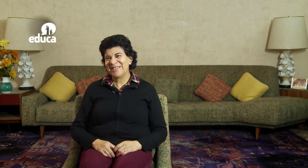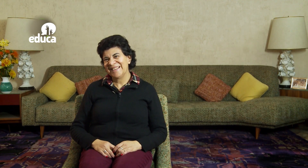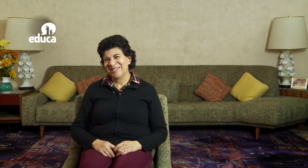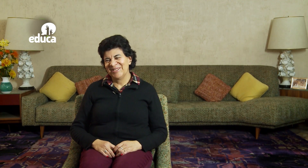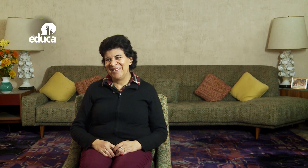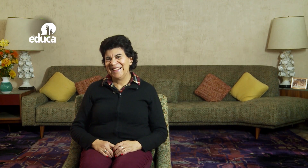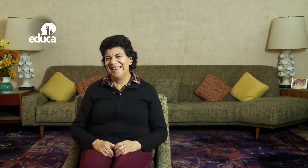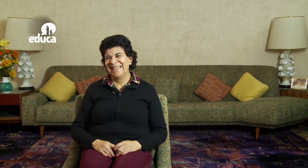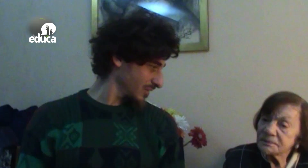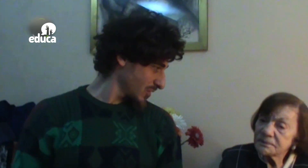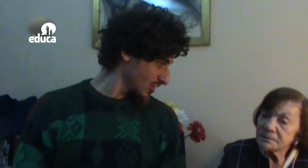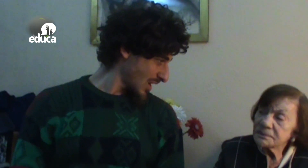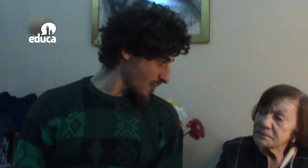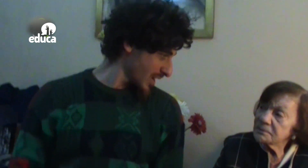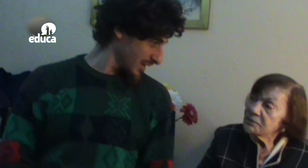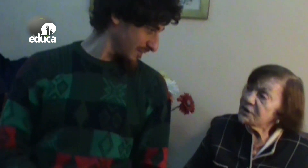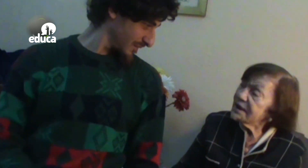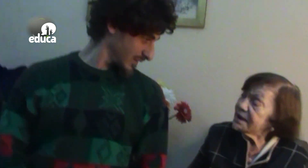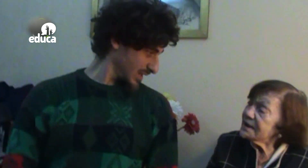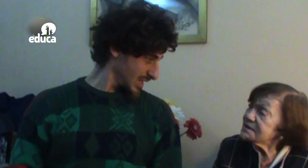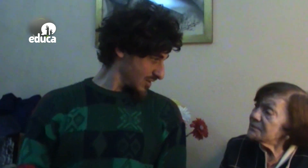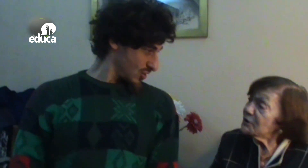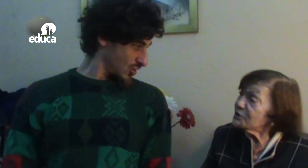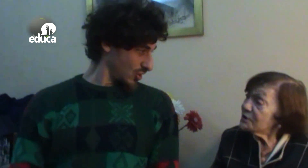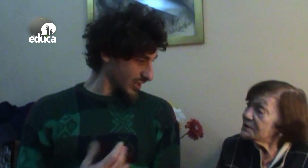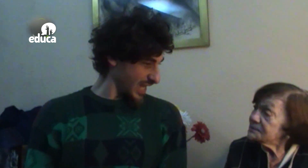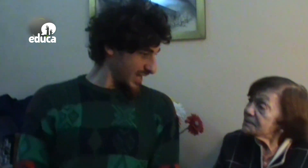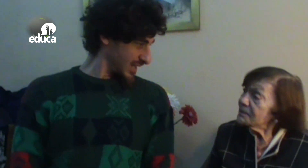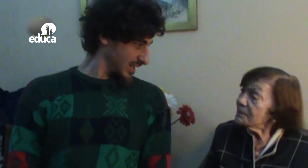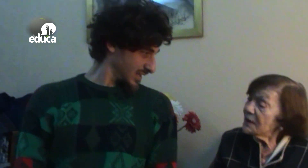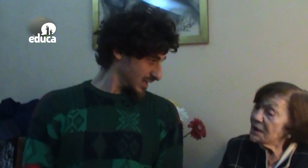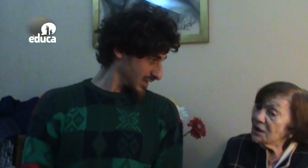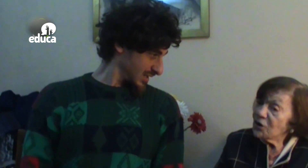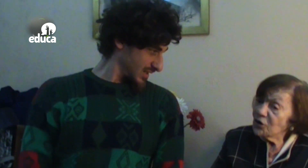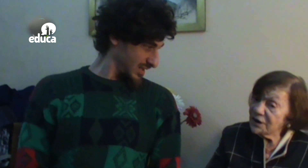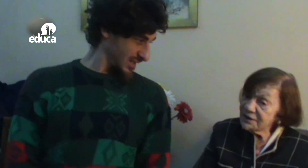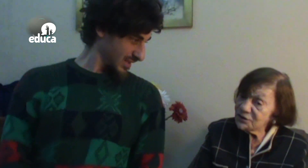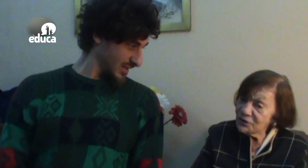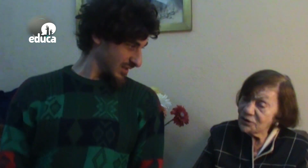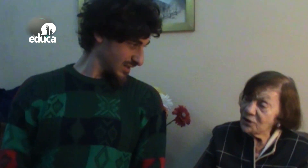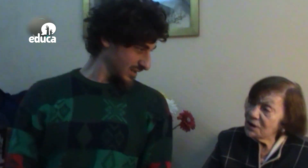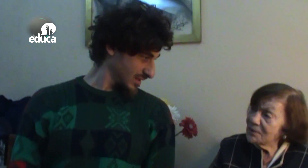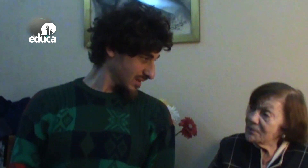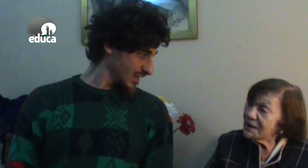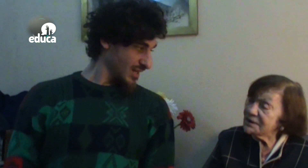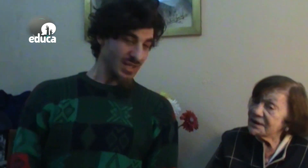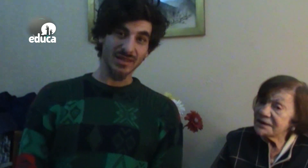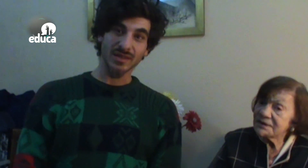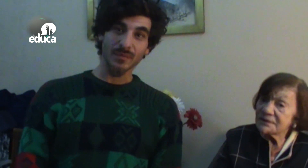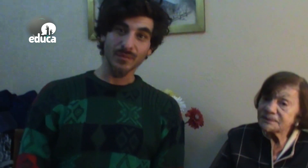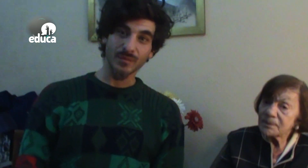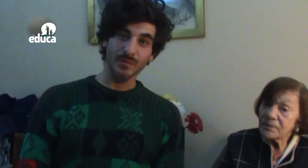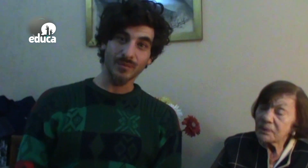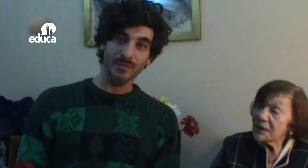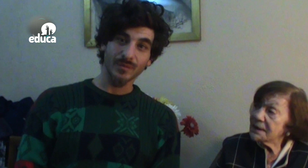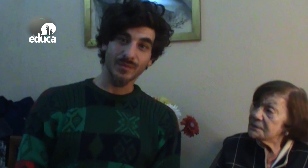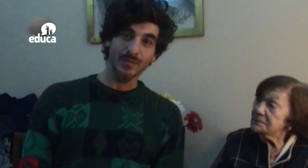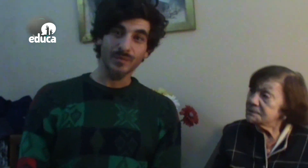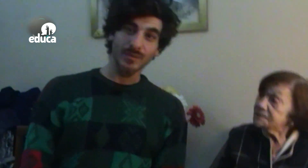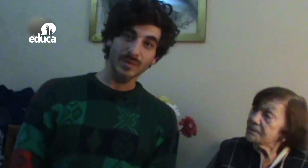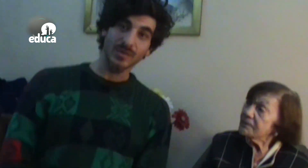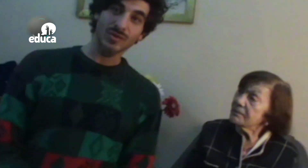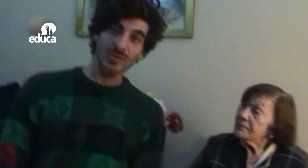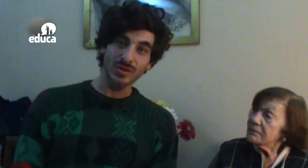bueno está todo bien aunque ahora y los tengo ahí está